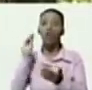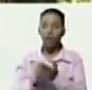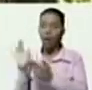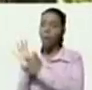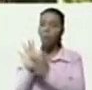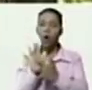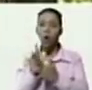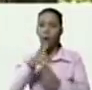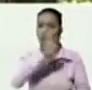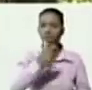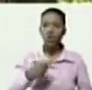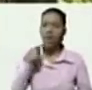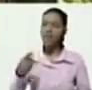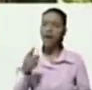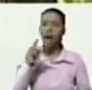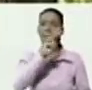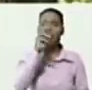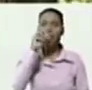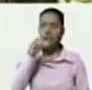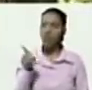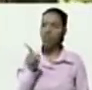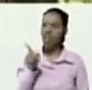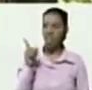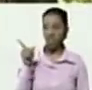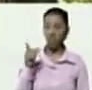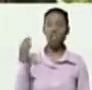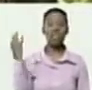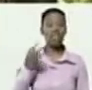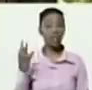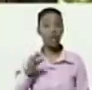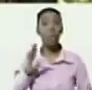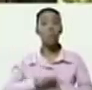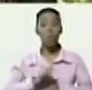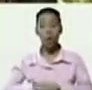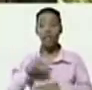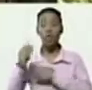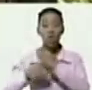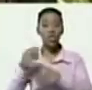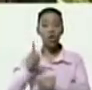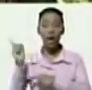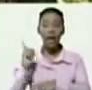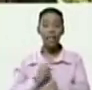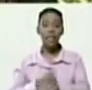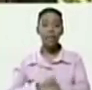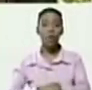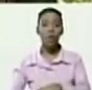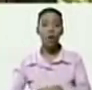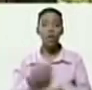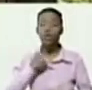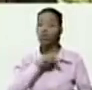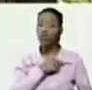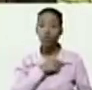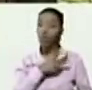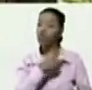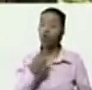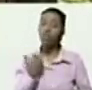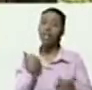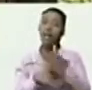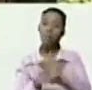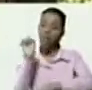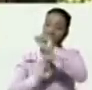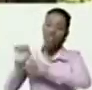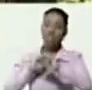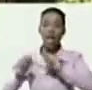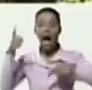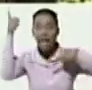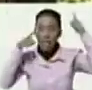la gente diga dentro de 20 años, eso debe ser verdad porque eso lo hicieron en aquella época. Y si nosotros no salimos a defender a Hugo